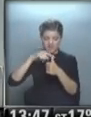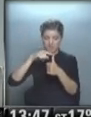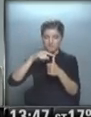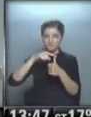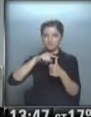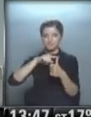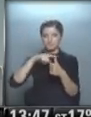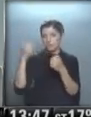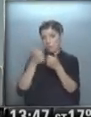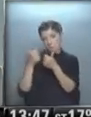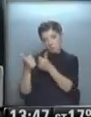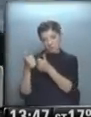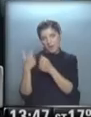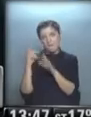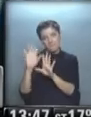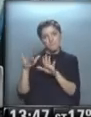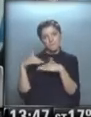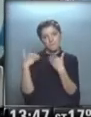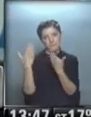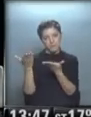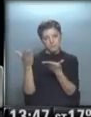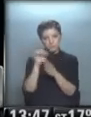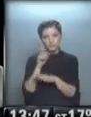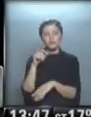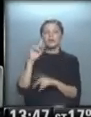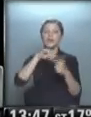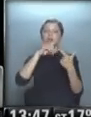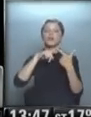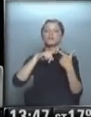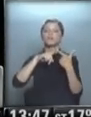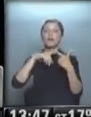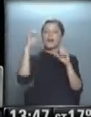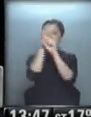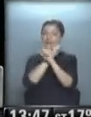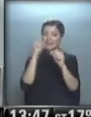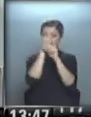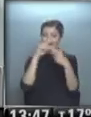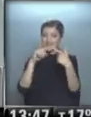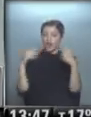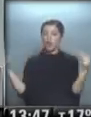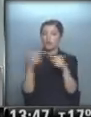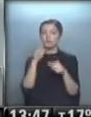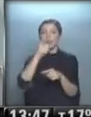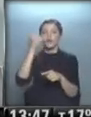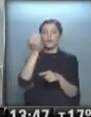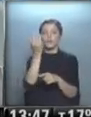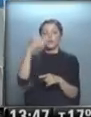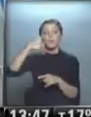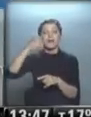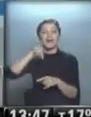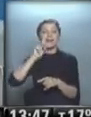el sorteo al equipo galo Grecia va a estar recibiendo a rumania e